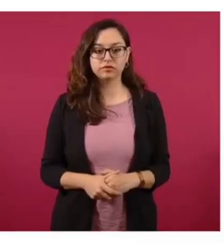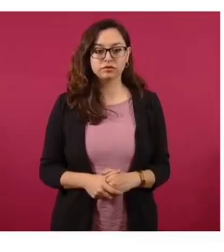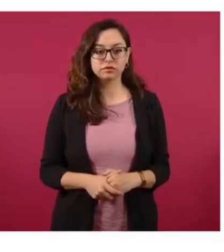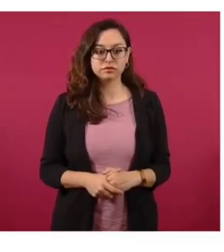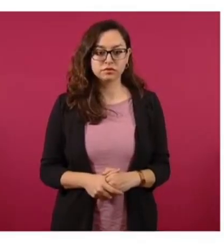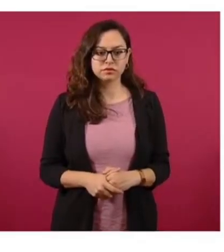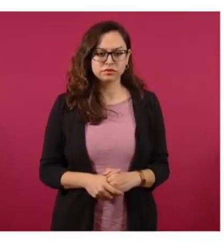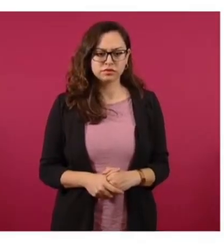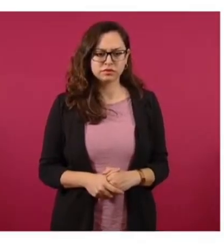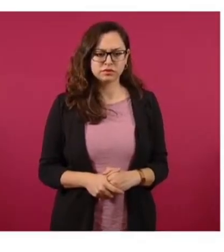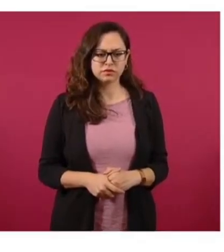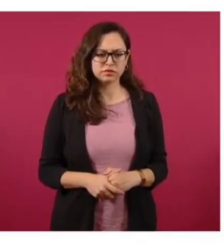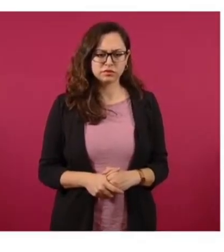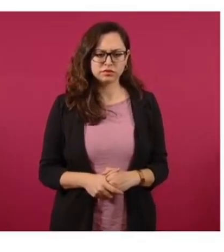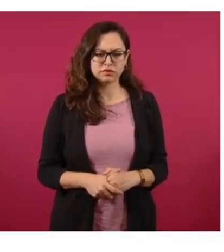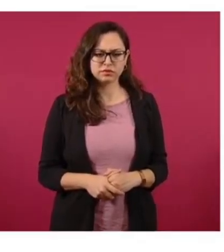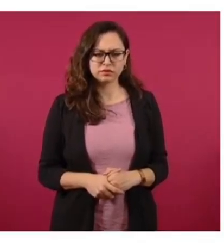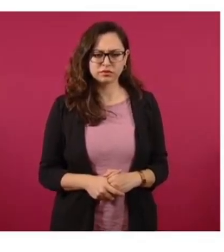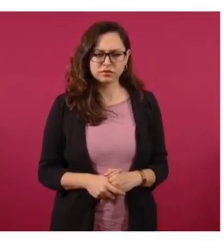No, pero